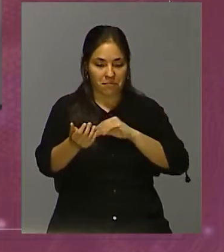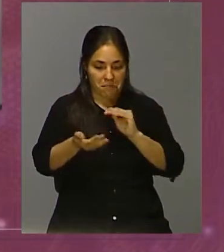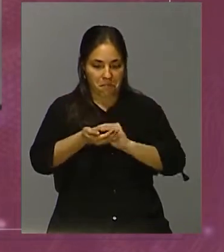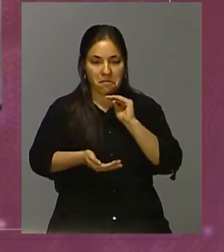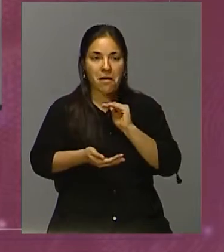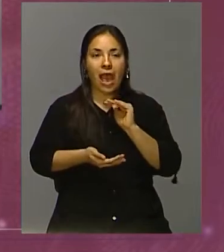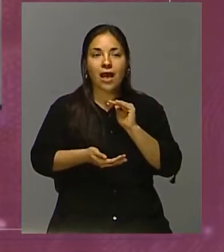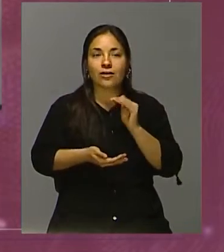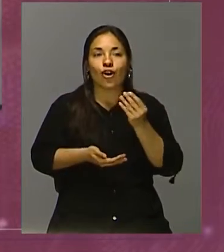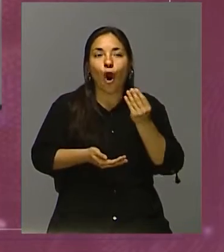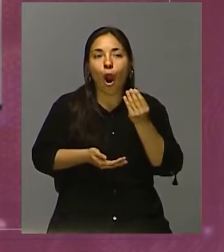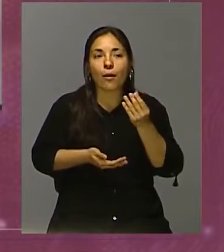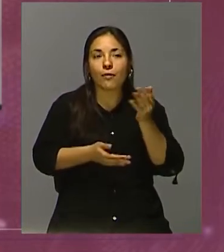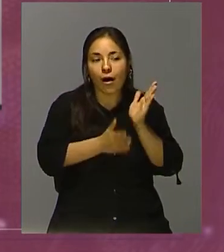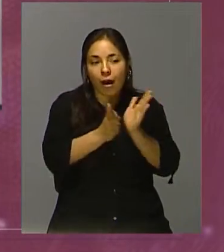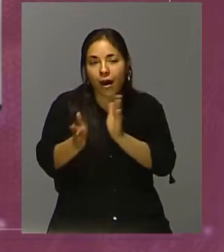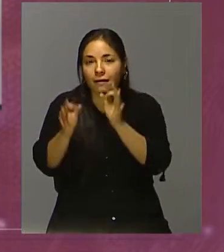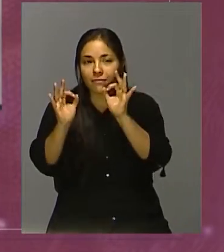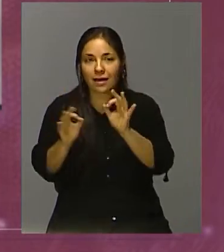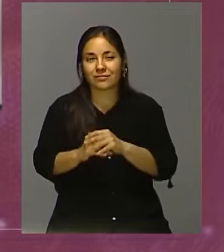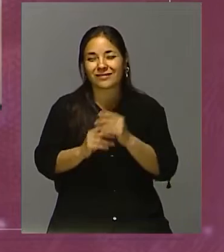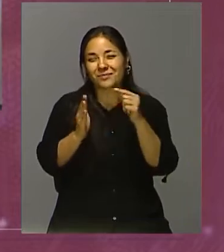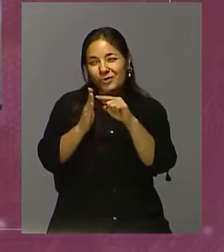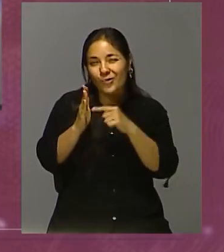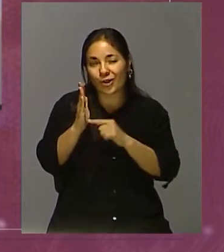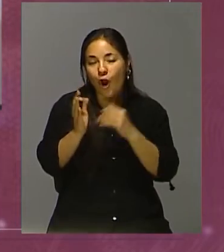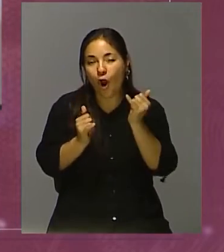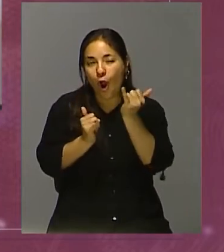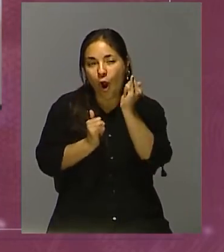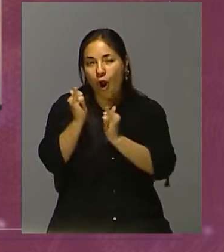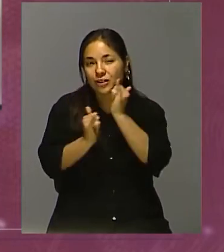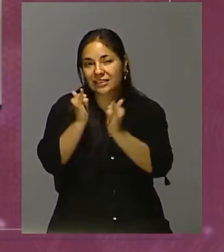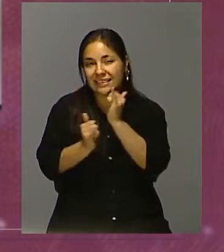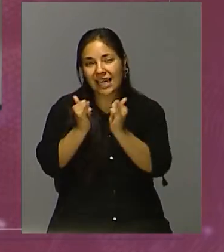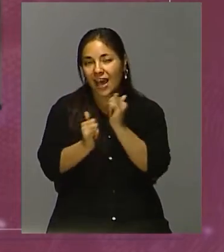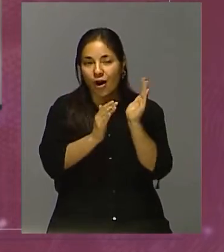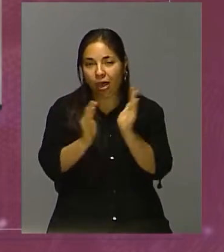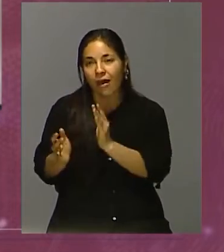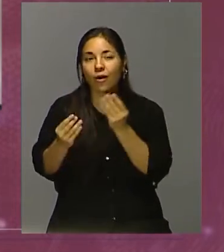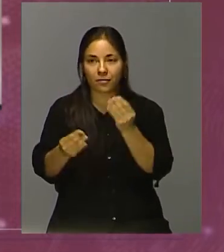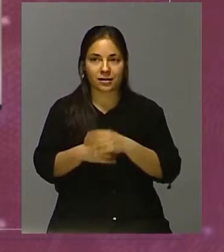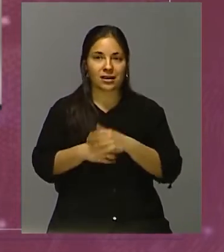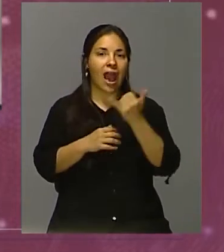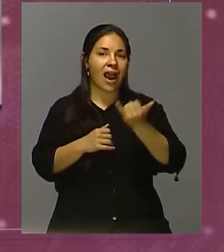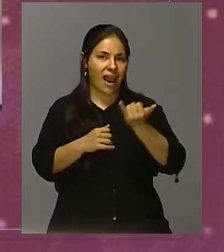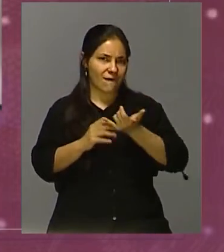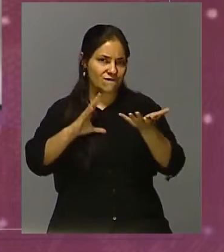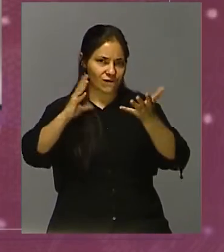Bien. Mira, hay muchos mecanismos simples